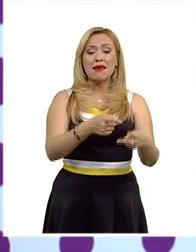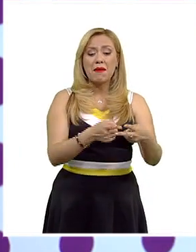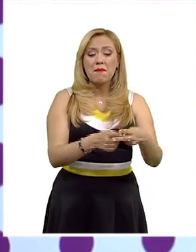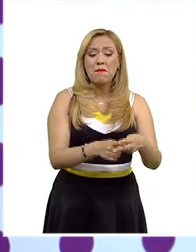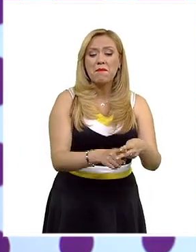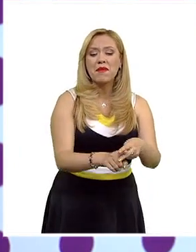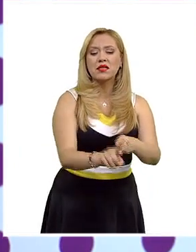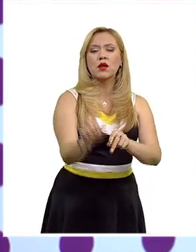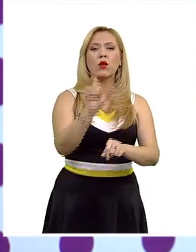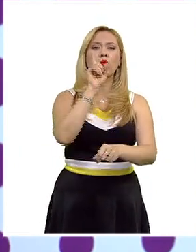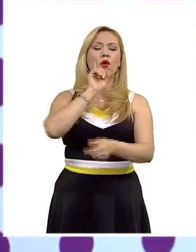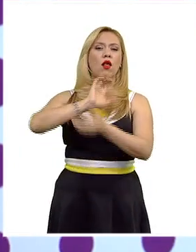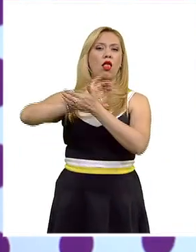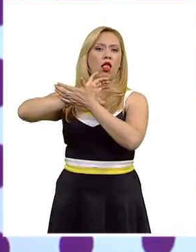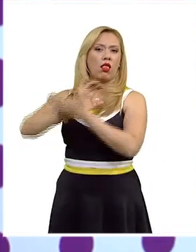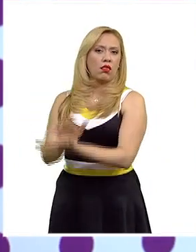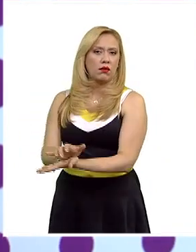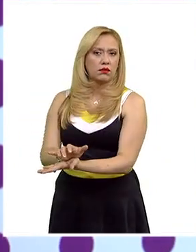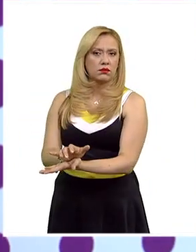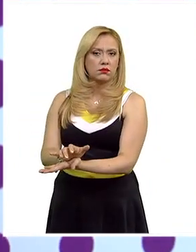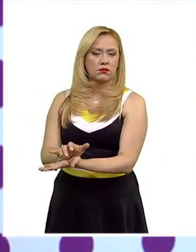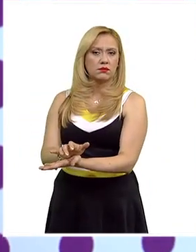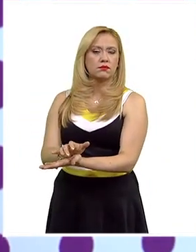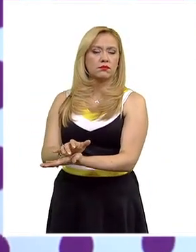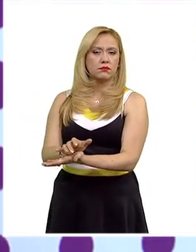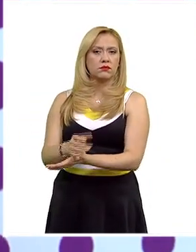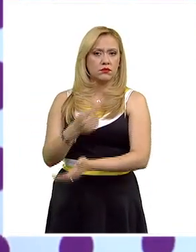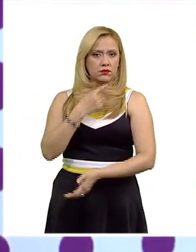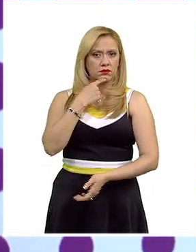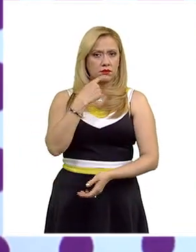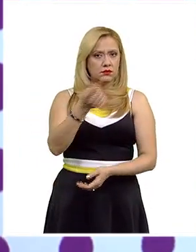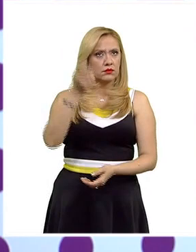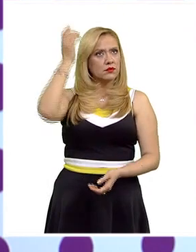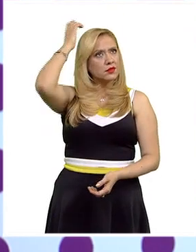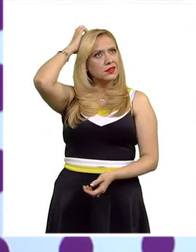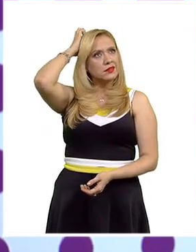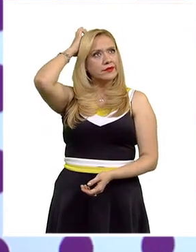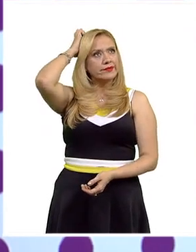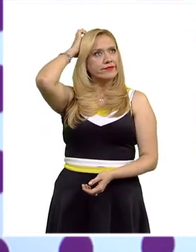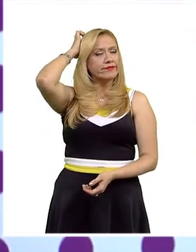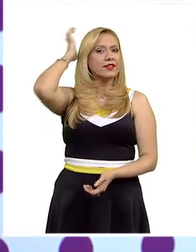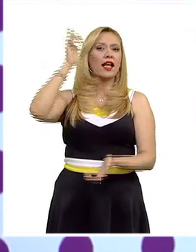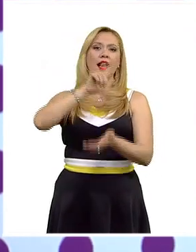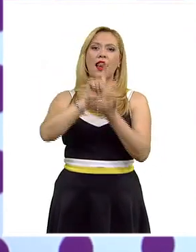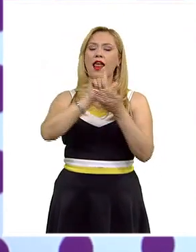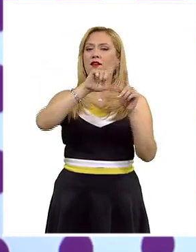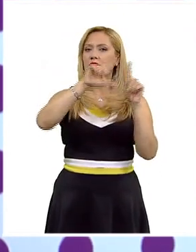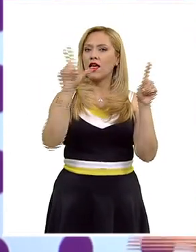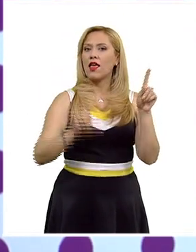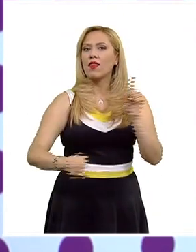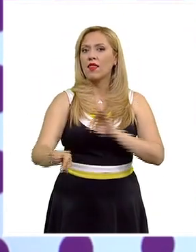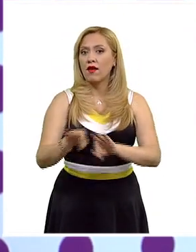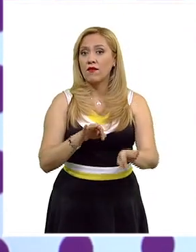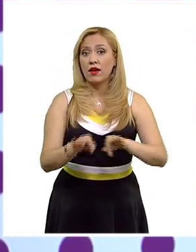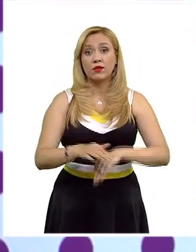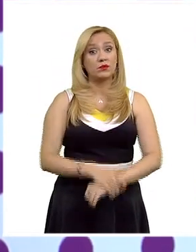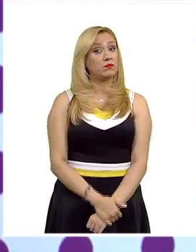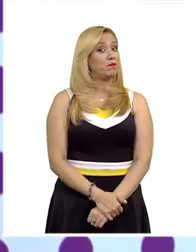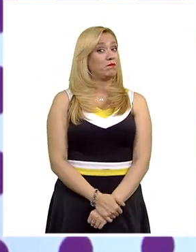entre las mujeres. Tenemos ya lo decía hace rato Nicole, tenemos la Ley Federal del Trabajo, que no